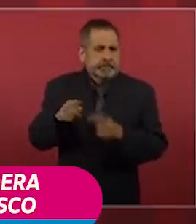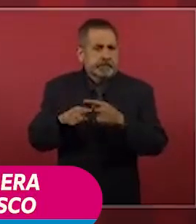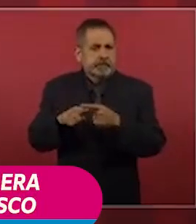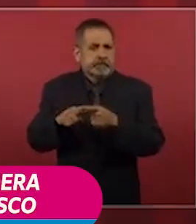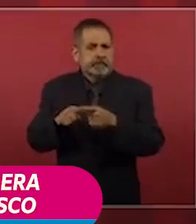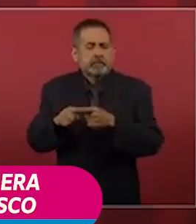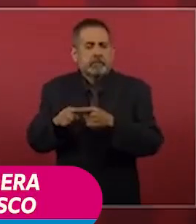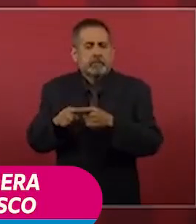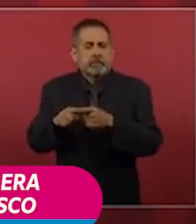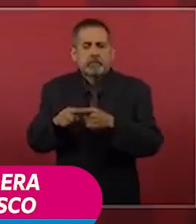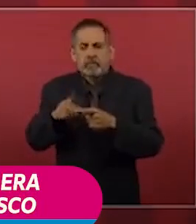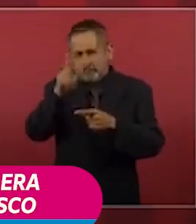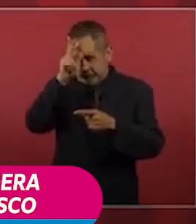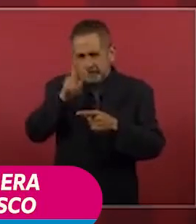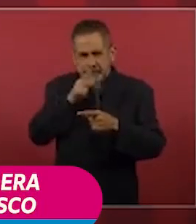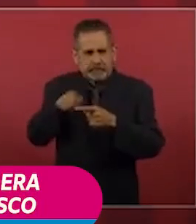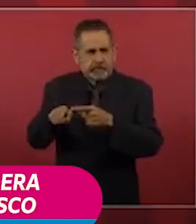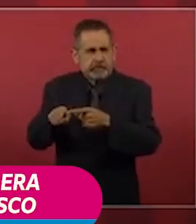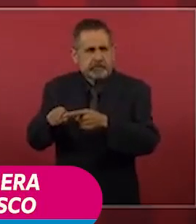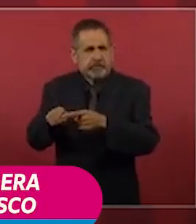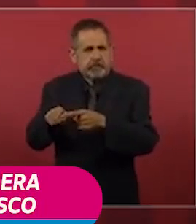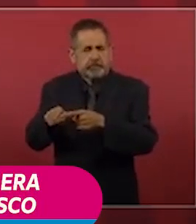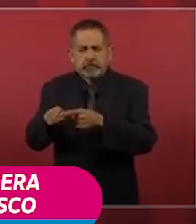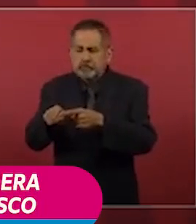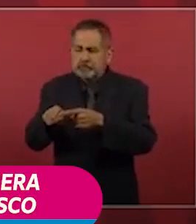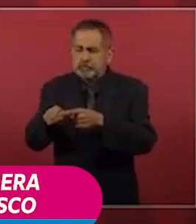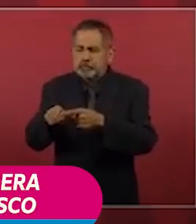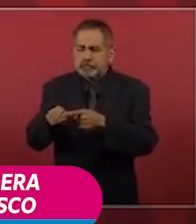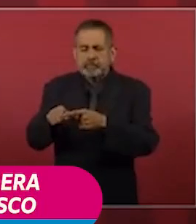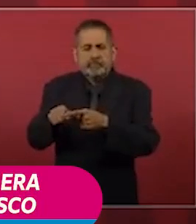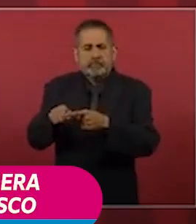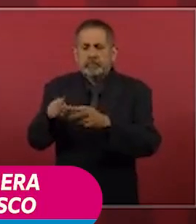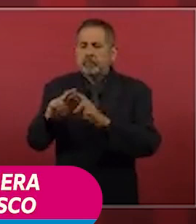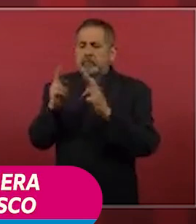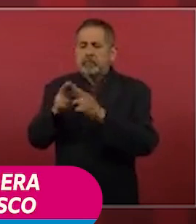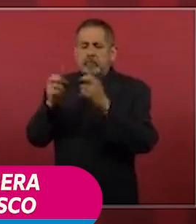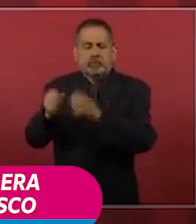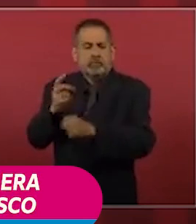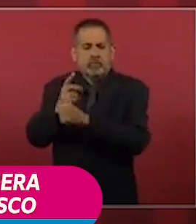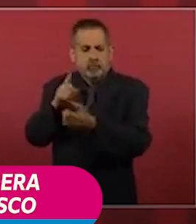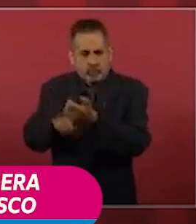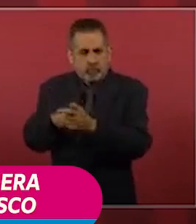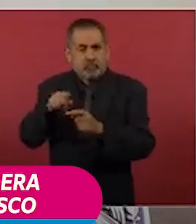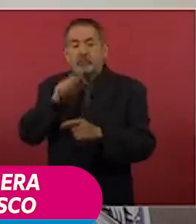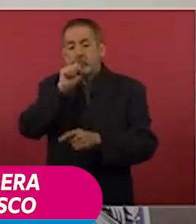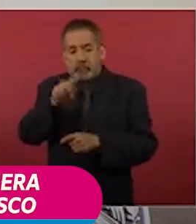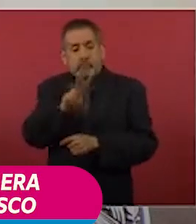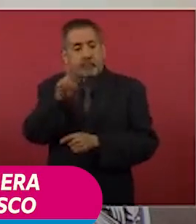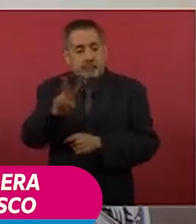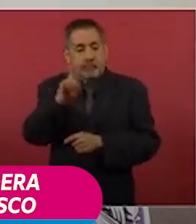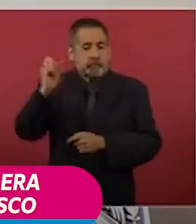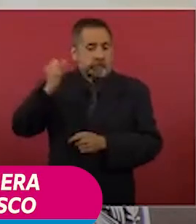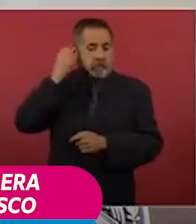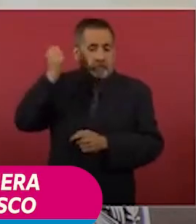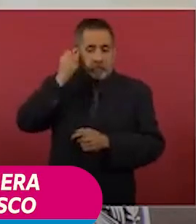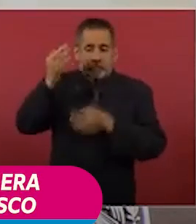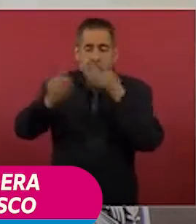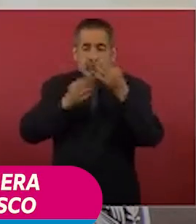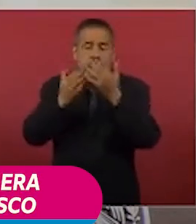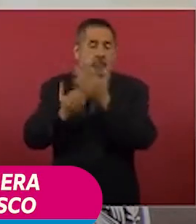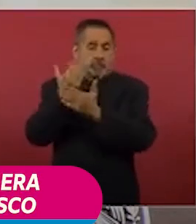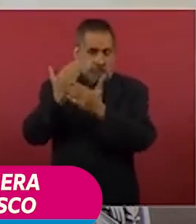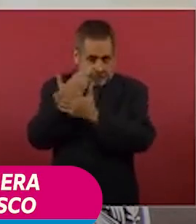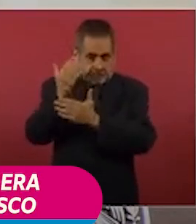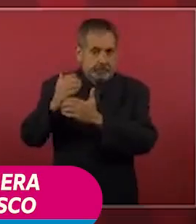hacemos en Villahermosa la reunión de seguridad y la conferencia, y de ahí me